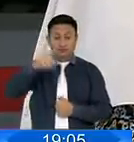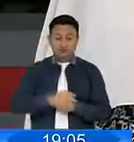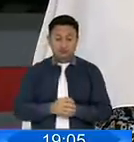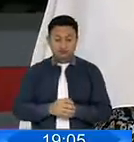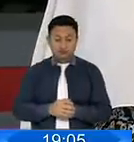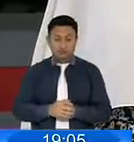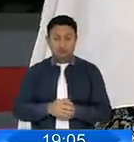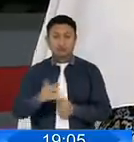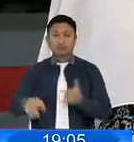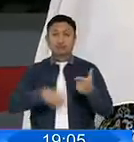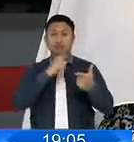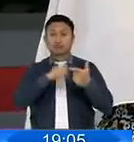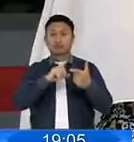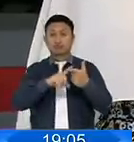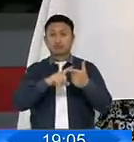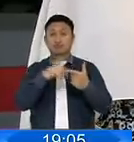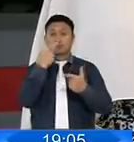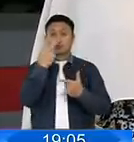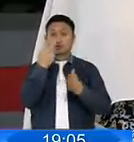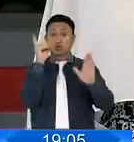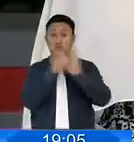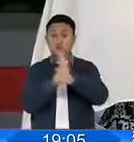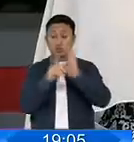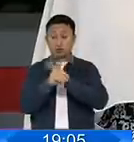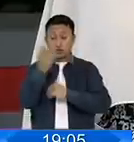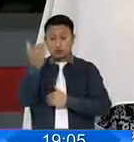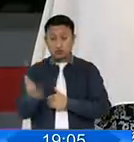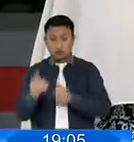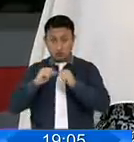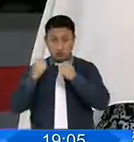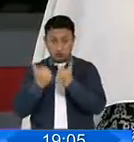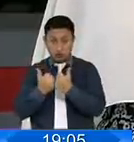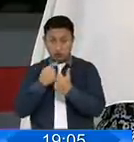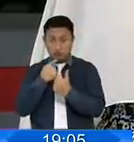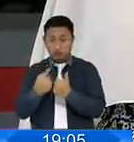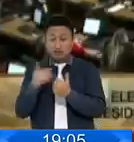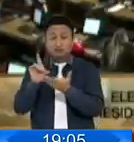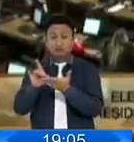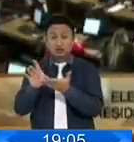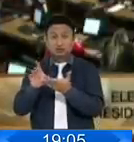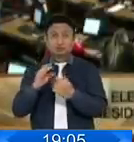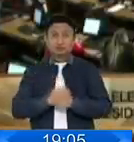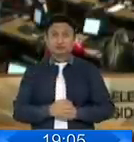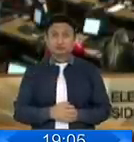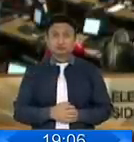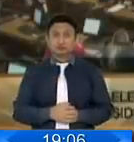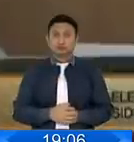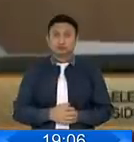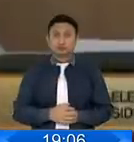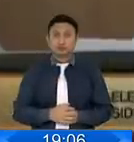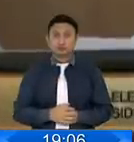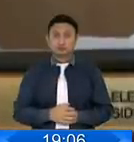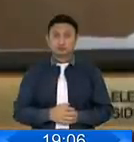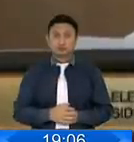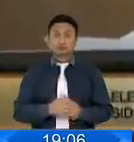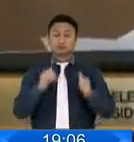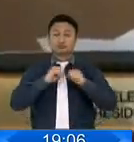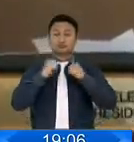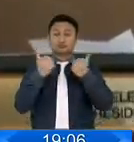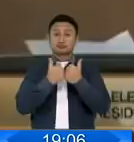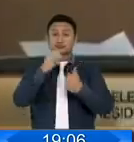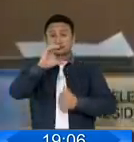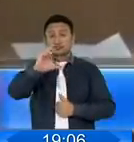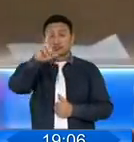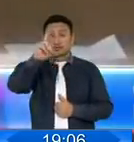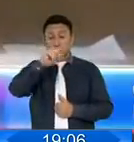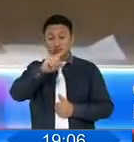2 denuncias contra el legislador que buscan su destitución. La legisladora por Creo, Tanji Vera,